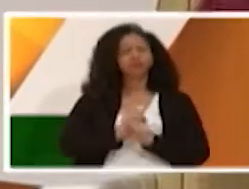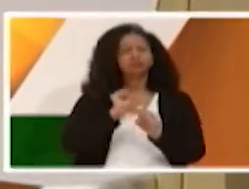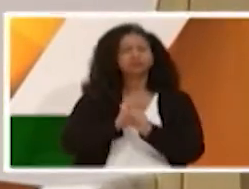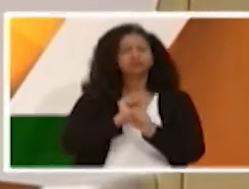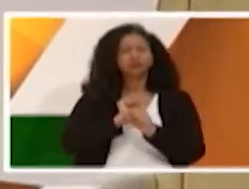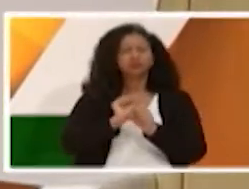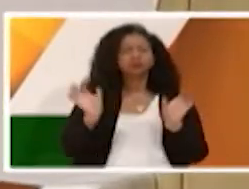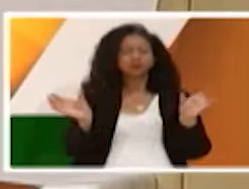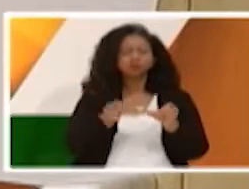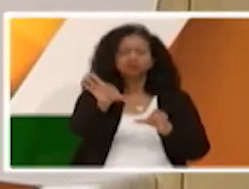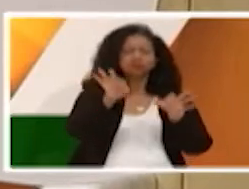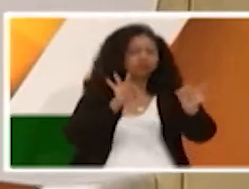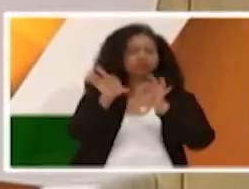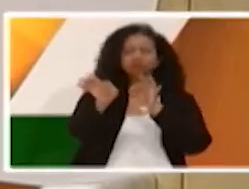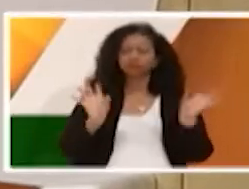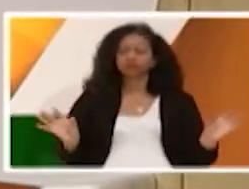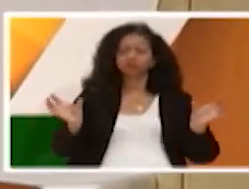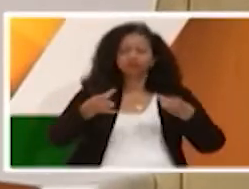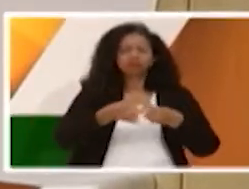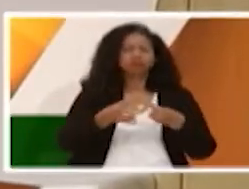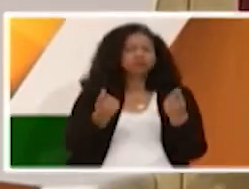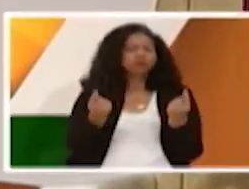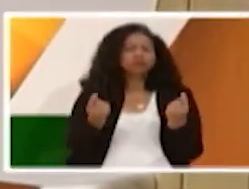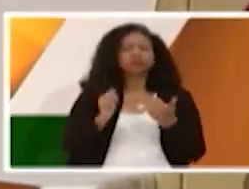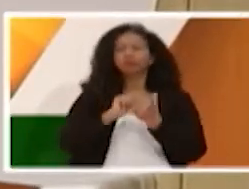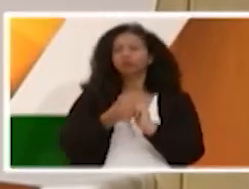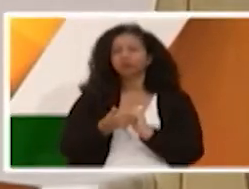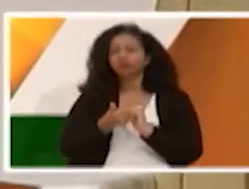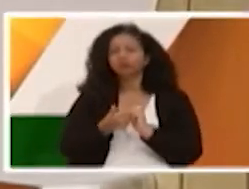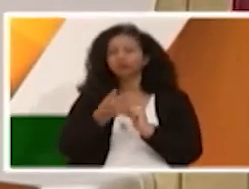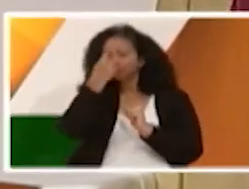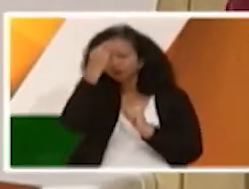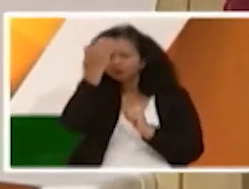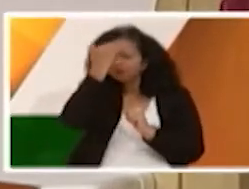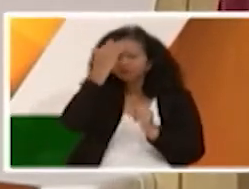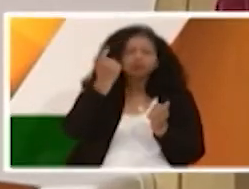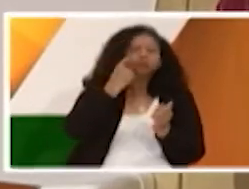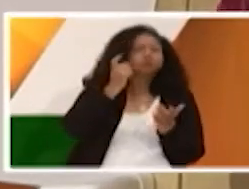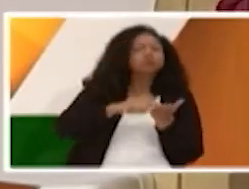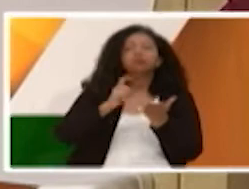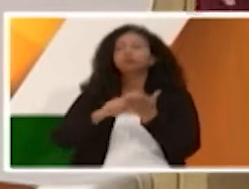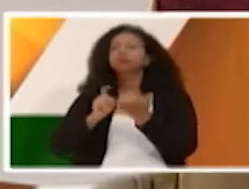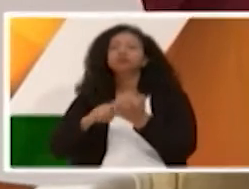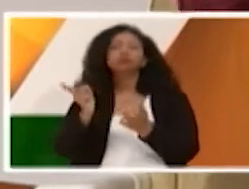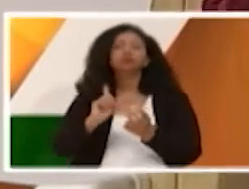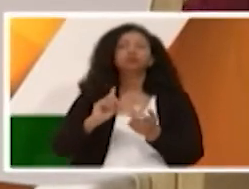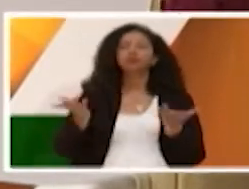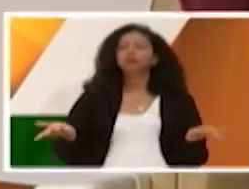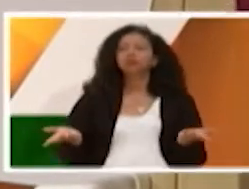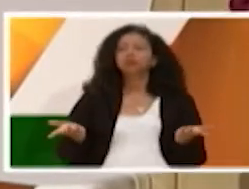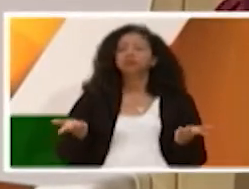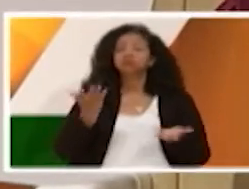reclutar a todos estos atletas nuestros? Que para detectarlos, para encontrarlos, me imagino que se auxilia